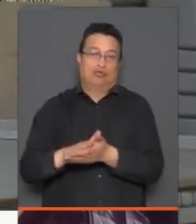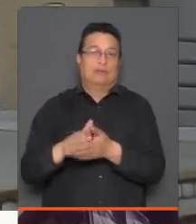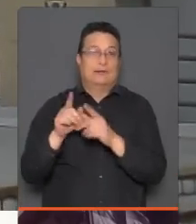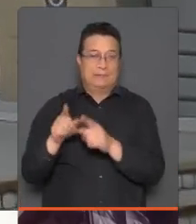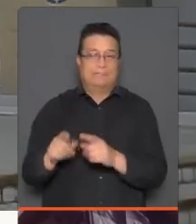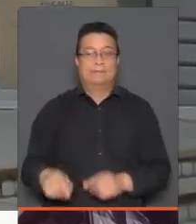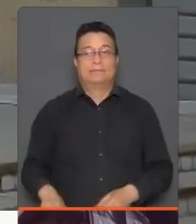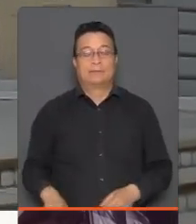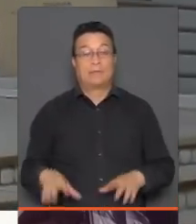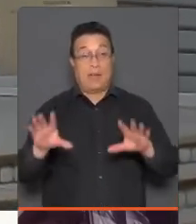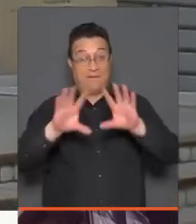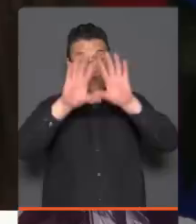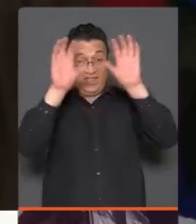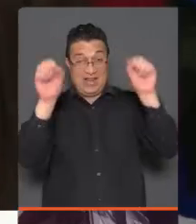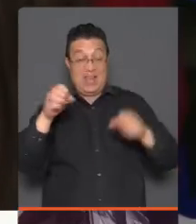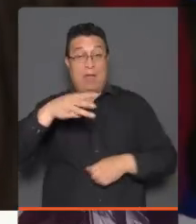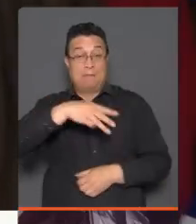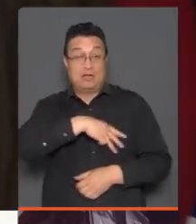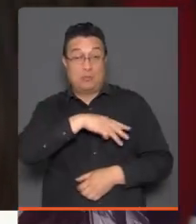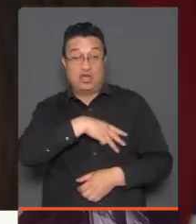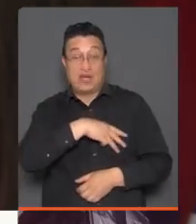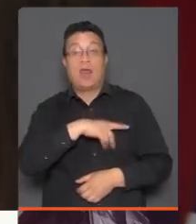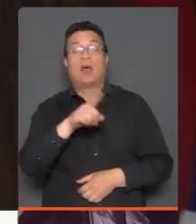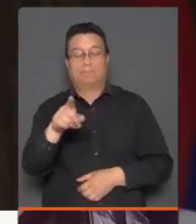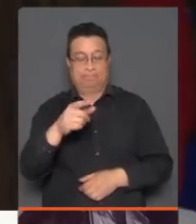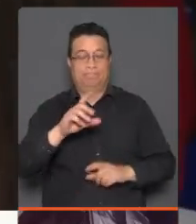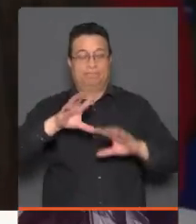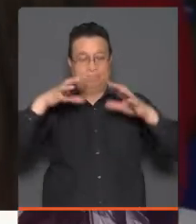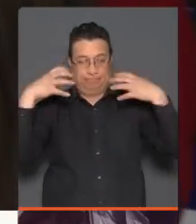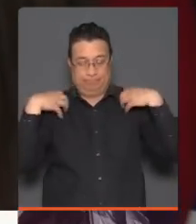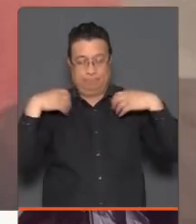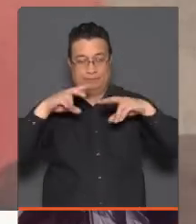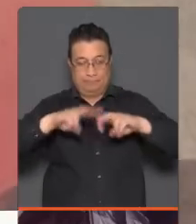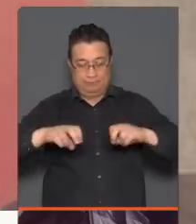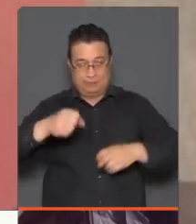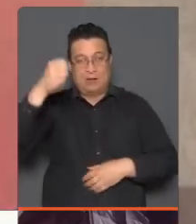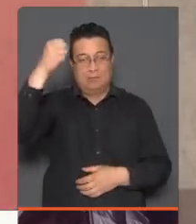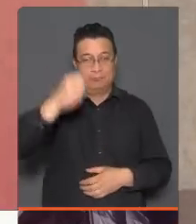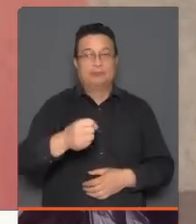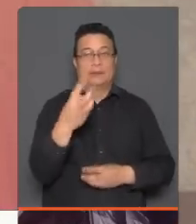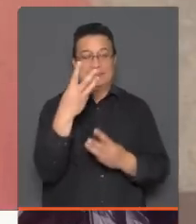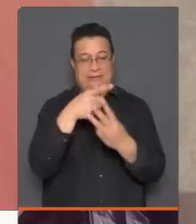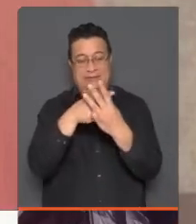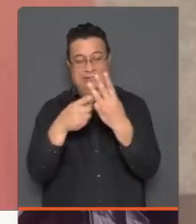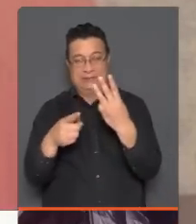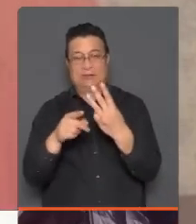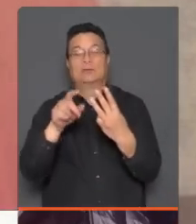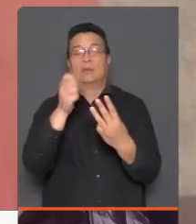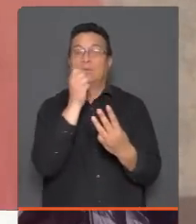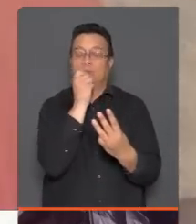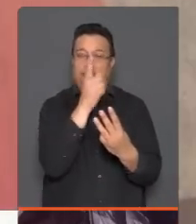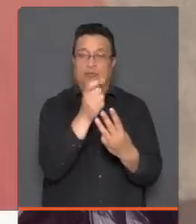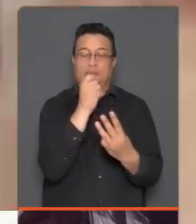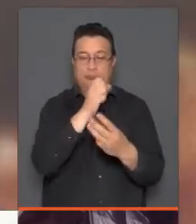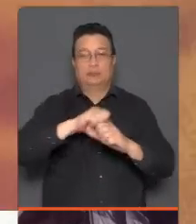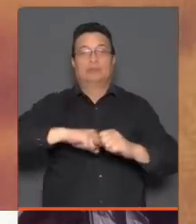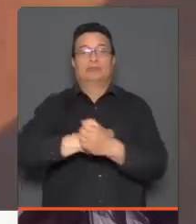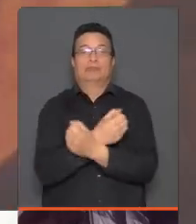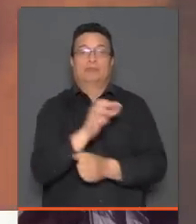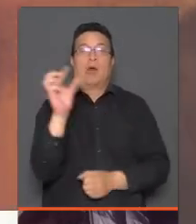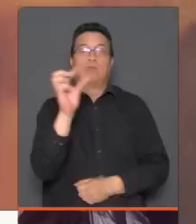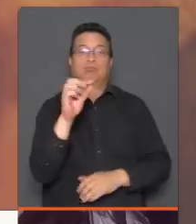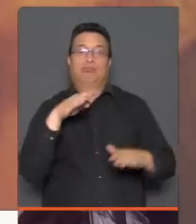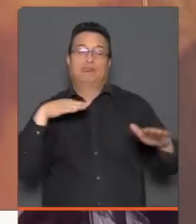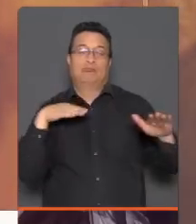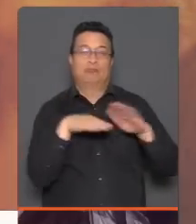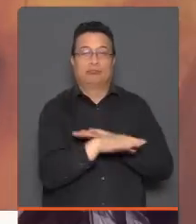La Fiscalía Metropolitana Oriente lidera la investigación por homicidio que hoy mantiene a 3 personas imputadas y en prisión preventiva.